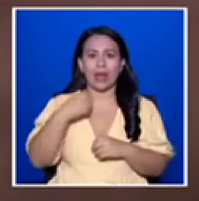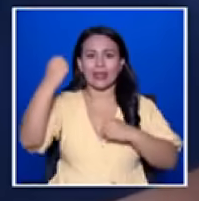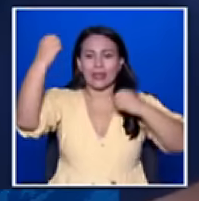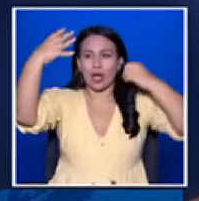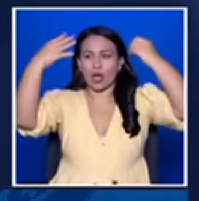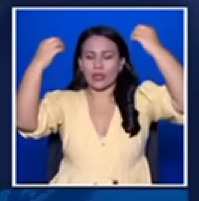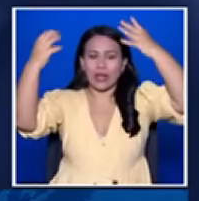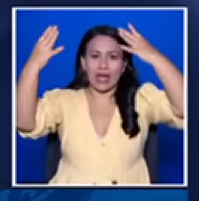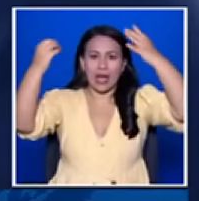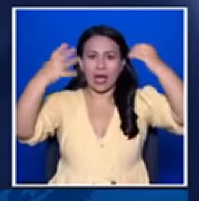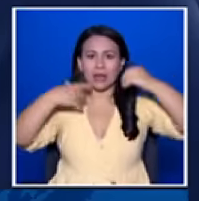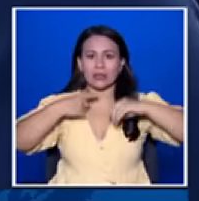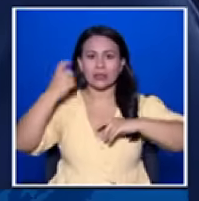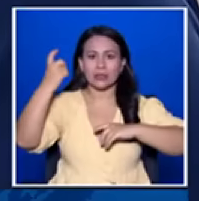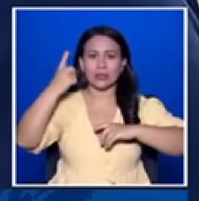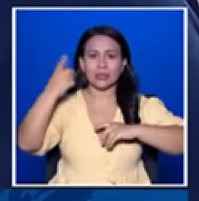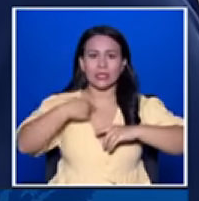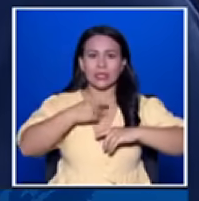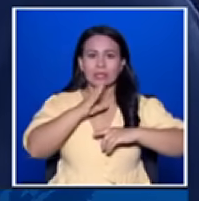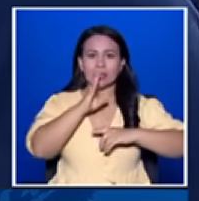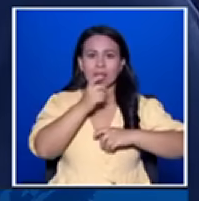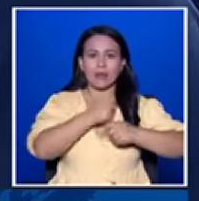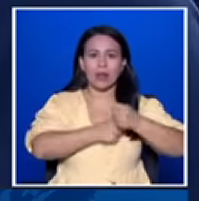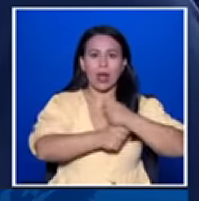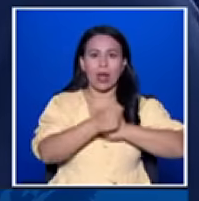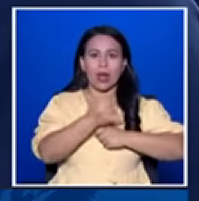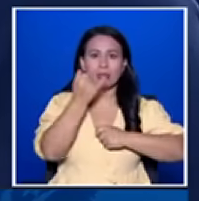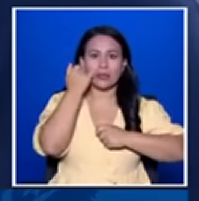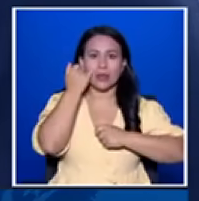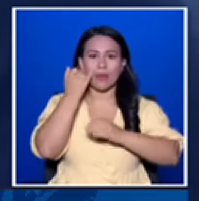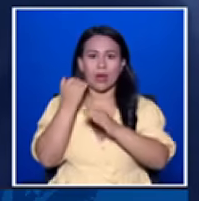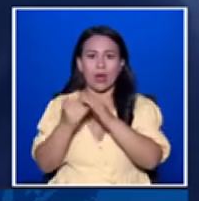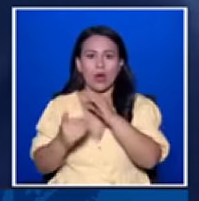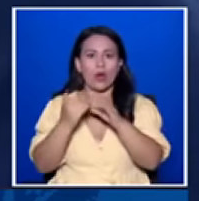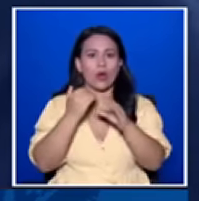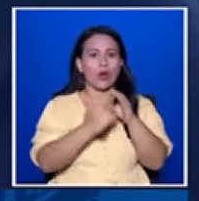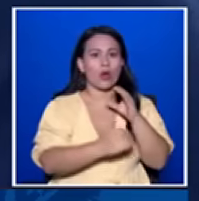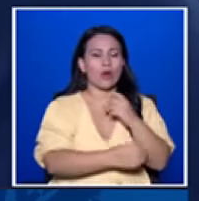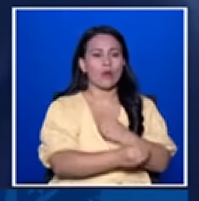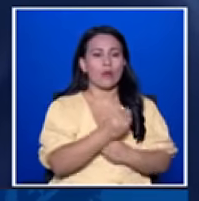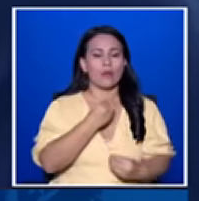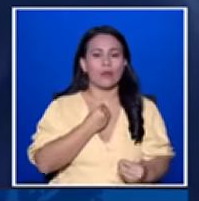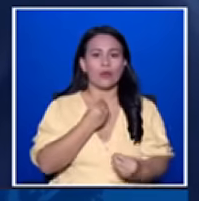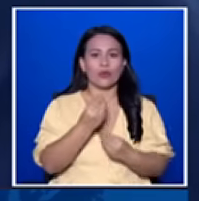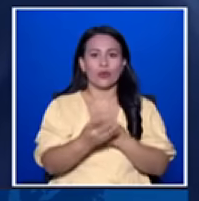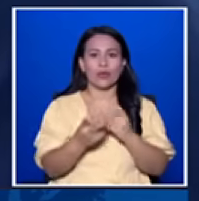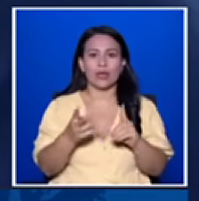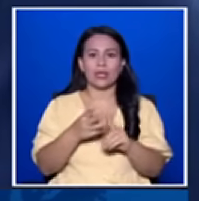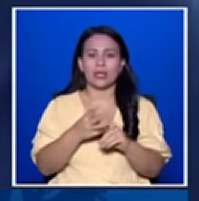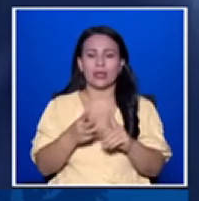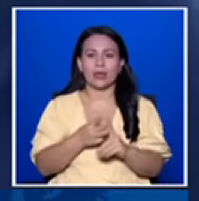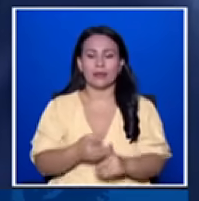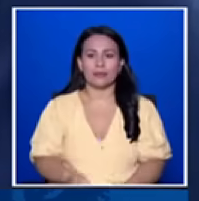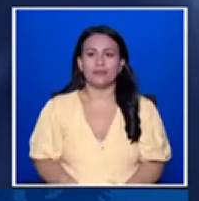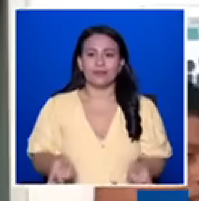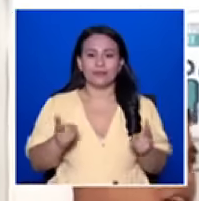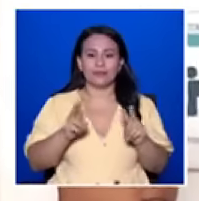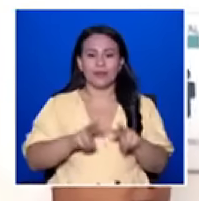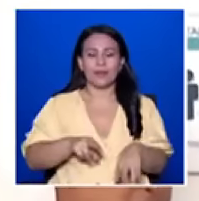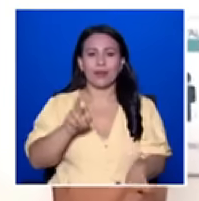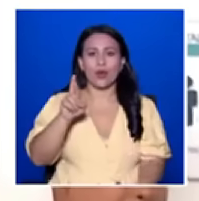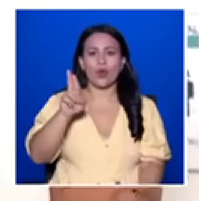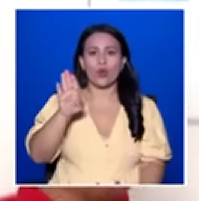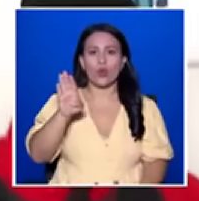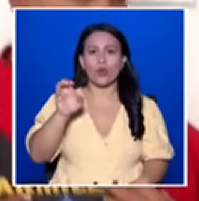discoteca y necesito estar constantemente mandando, enviando información a través de las redes. Así como Rubén,